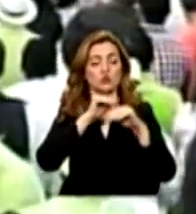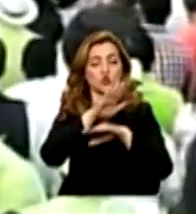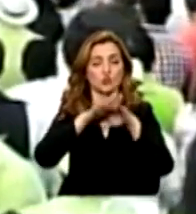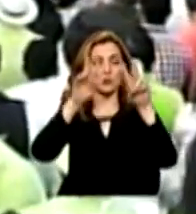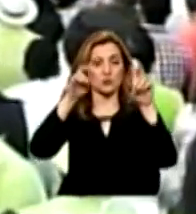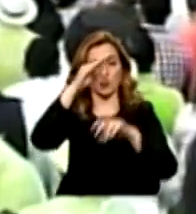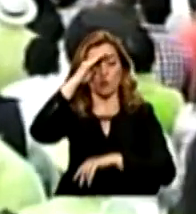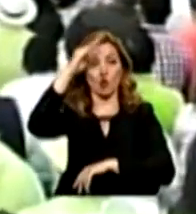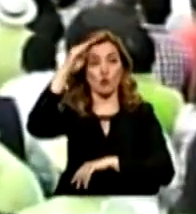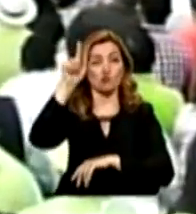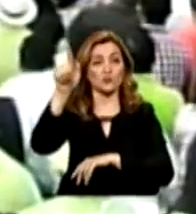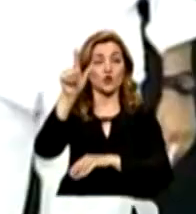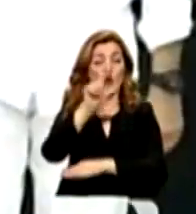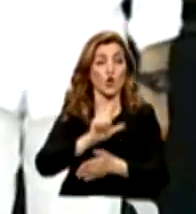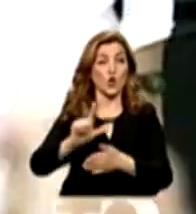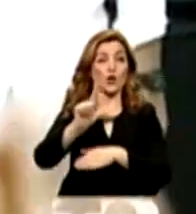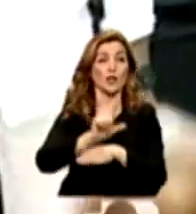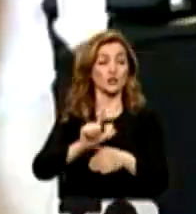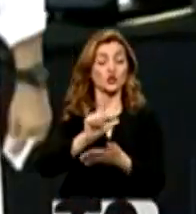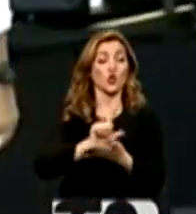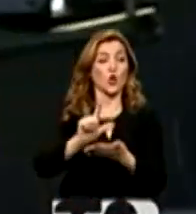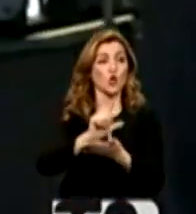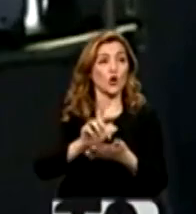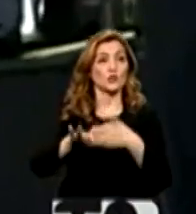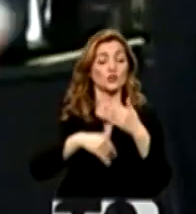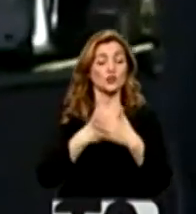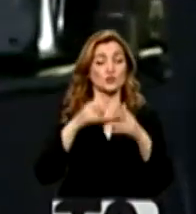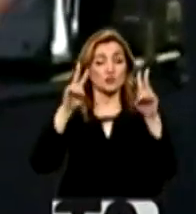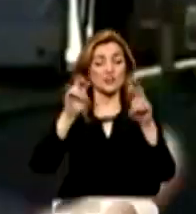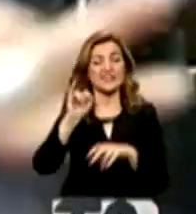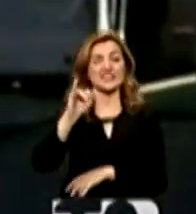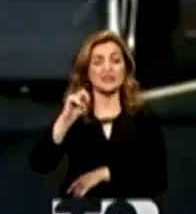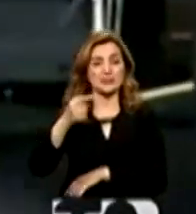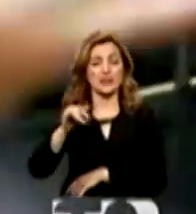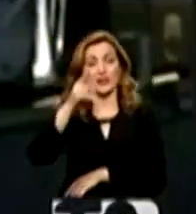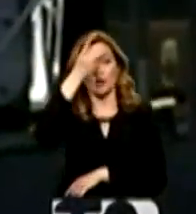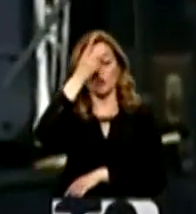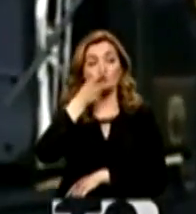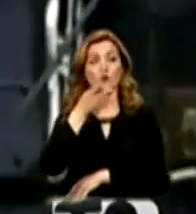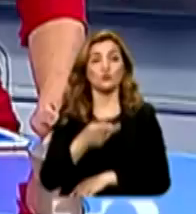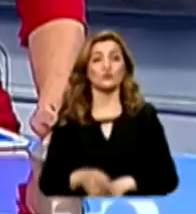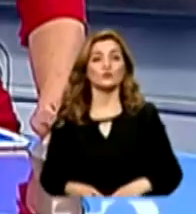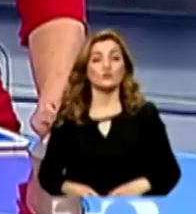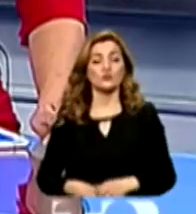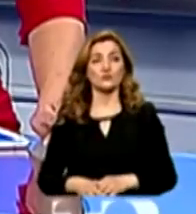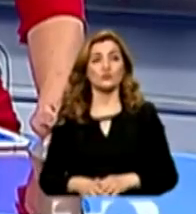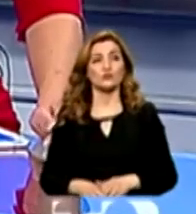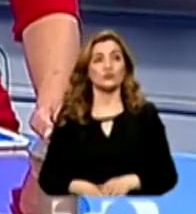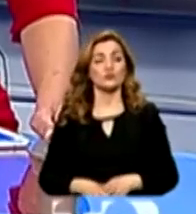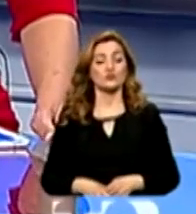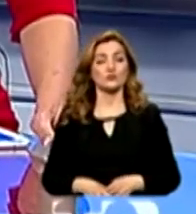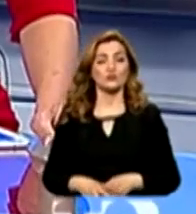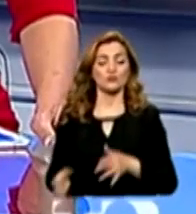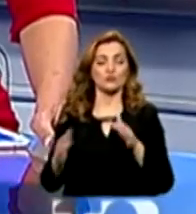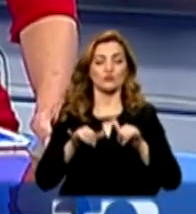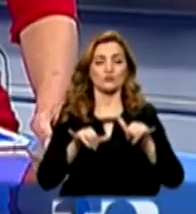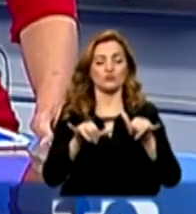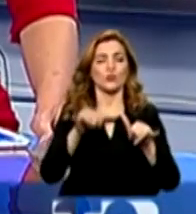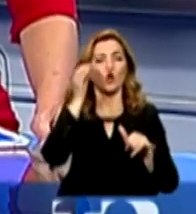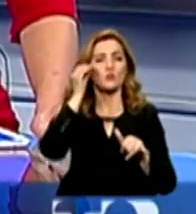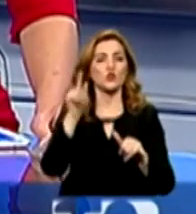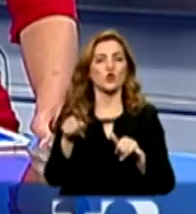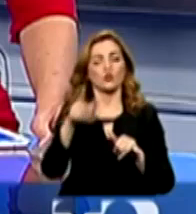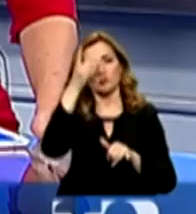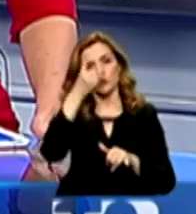Comando de Policía de San Lorenzo, en el caso Singe, y sobre la deuda pública. Dayana Monroy, 24 horas. Y continúan las reacciones